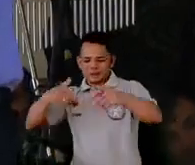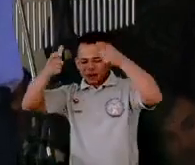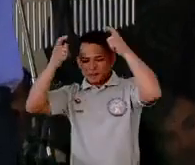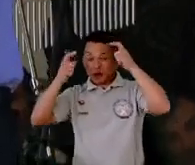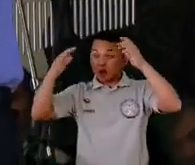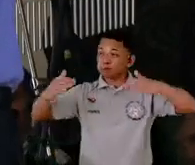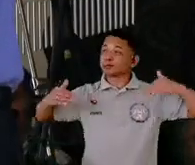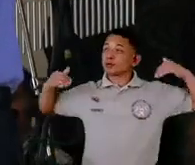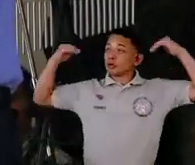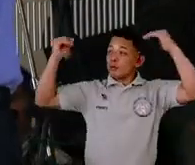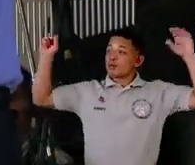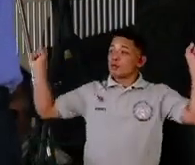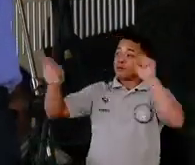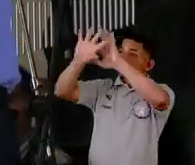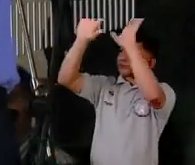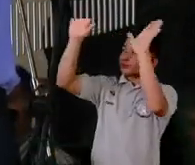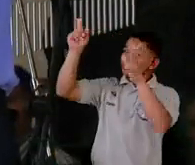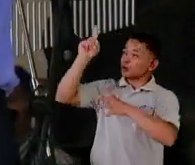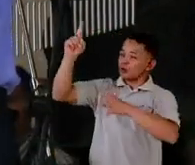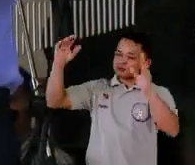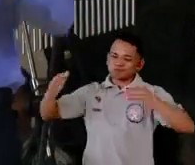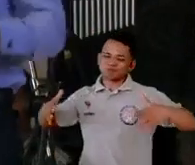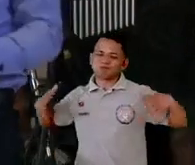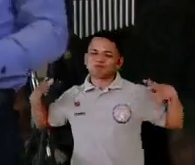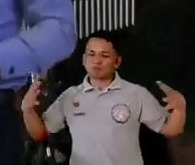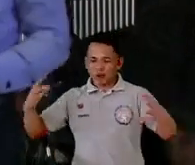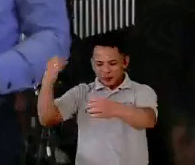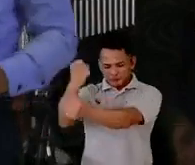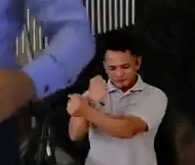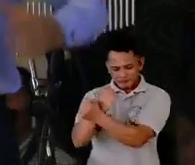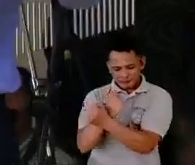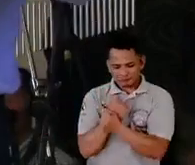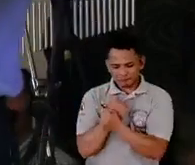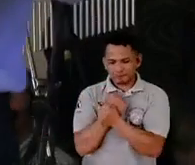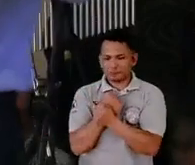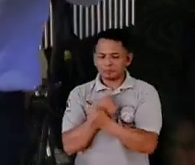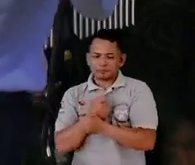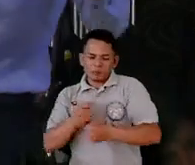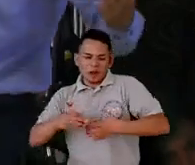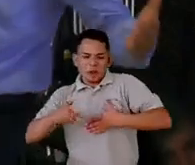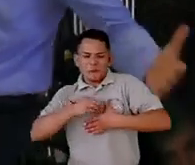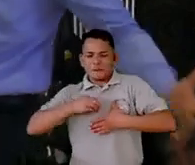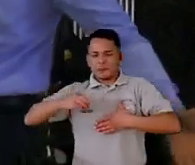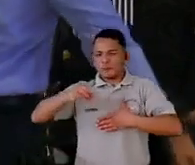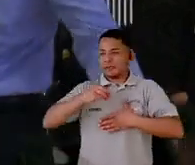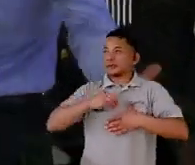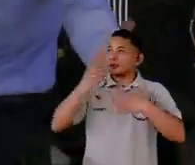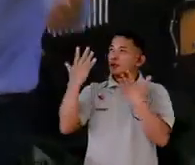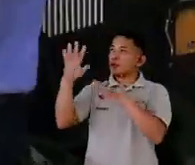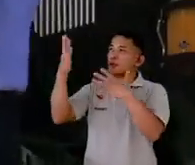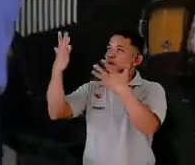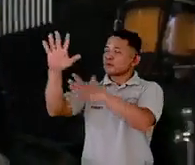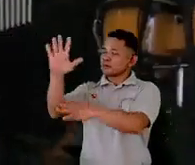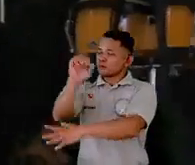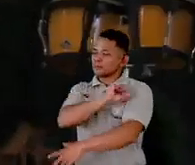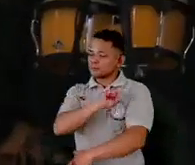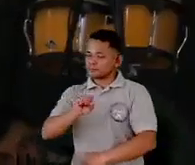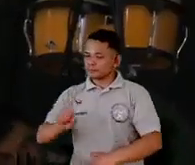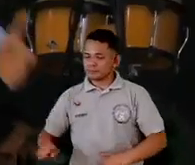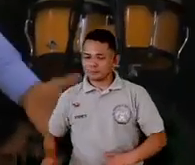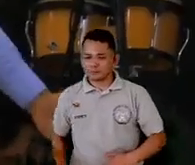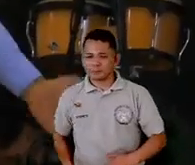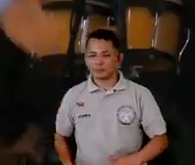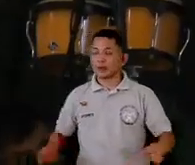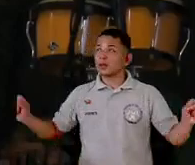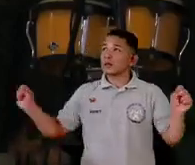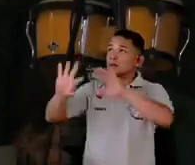y la gloria de tu grande amor. Mi alma te alaba, Señor.